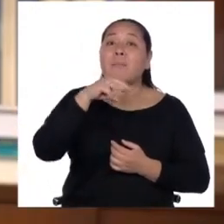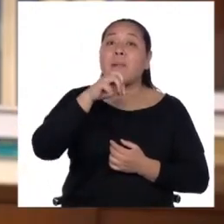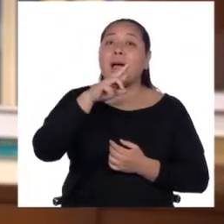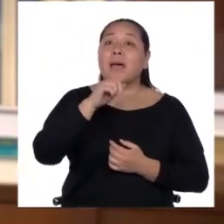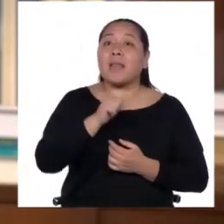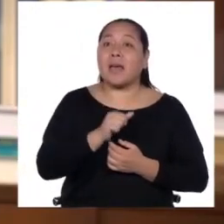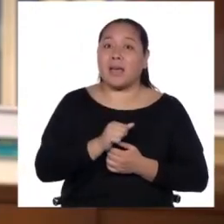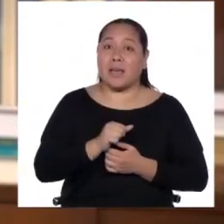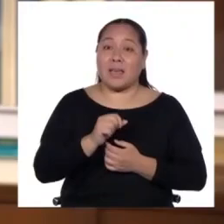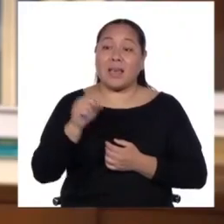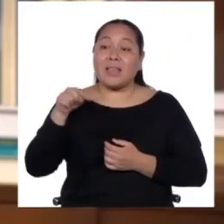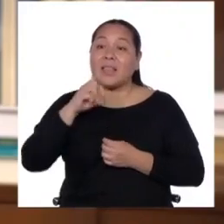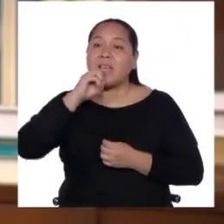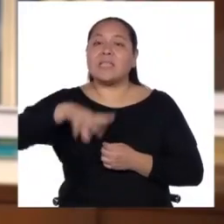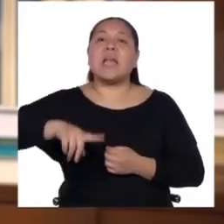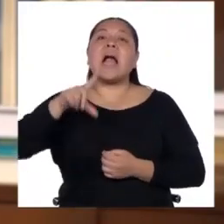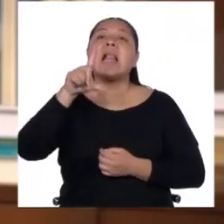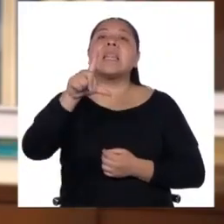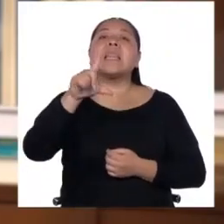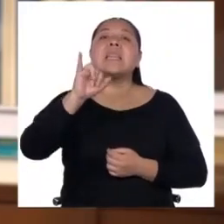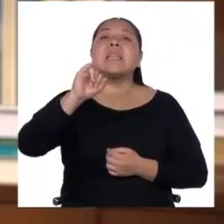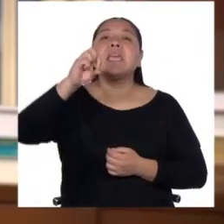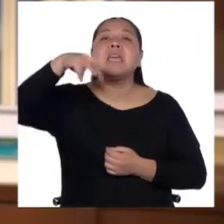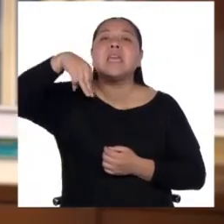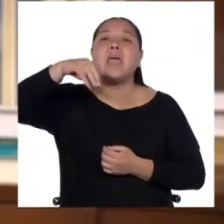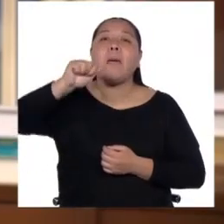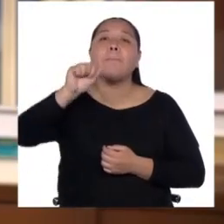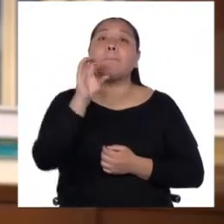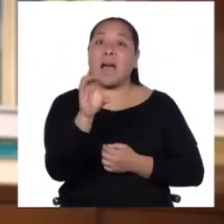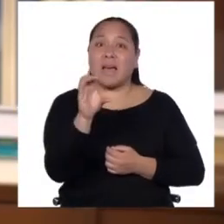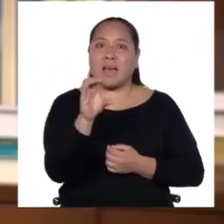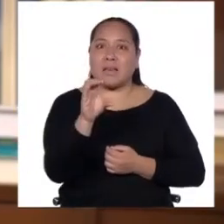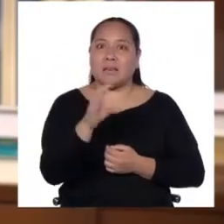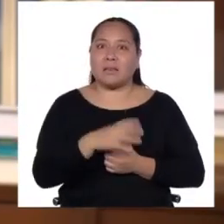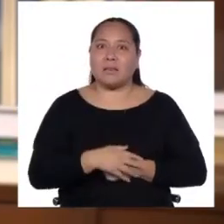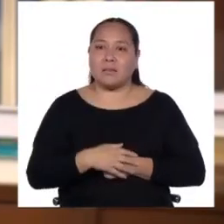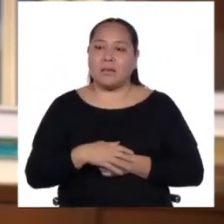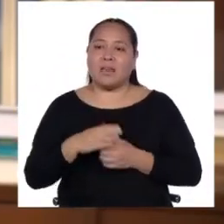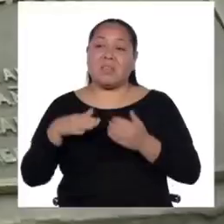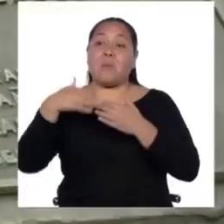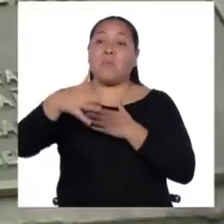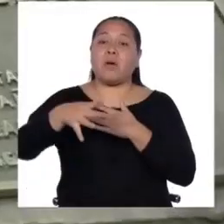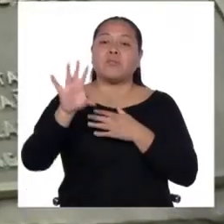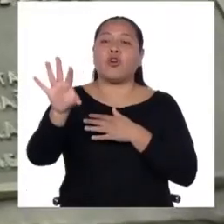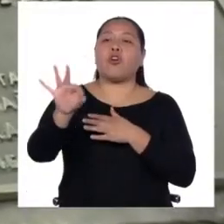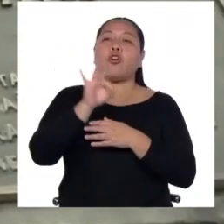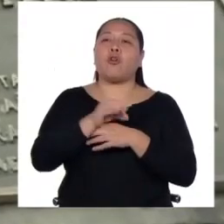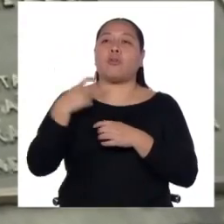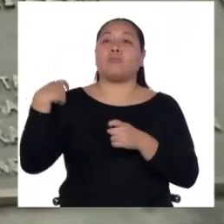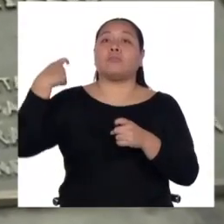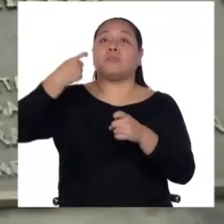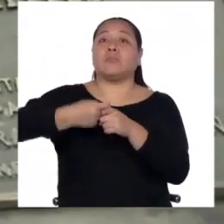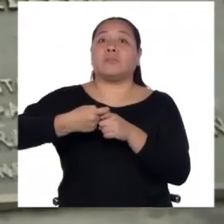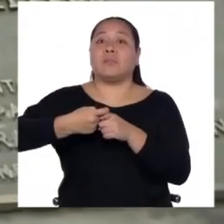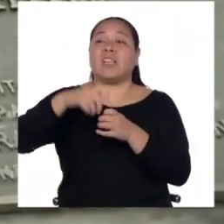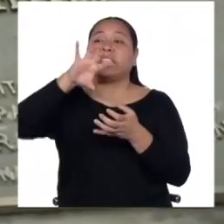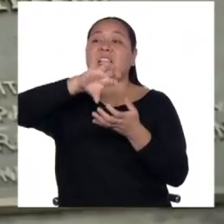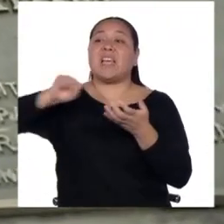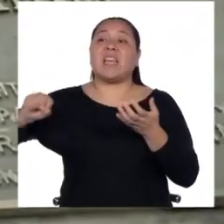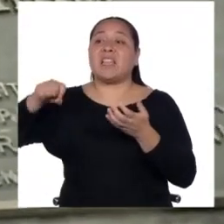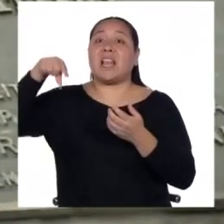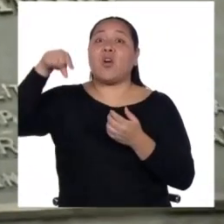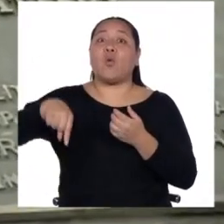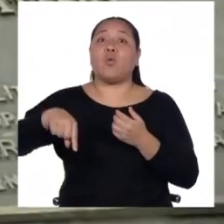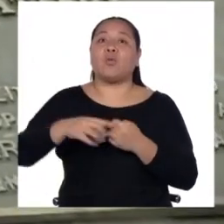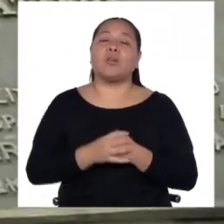pronunciaba Limac. Y ya, por supuesto, eso se castellaniza más tarde, cae la Q y tenemos el nombre